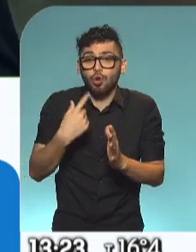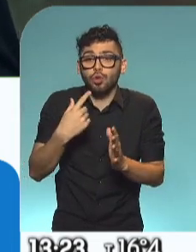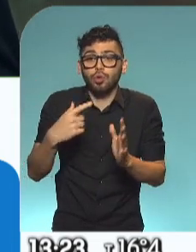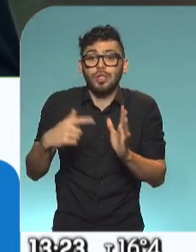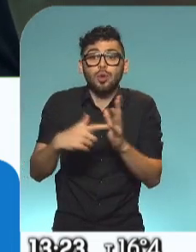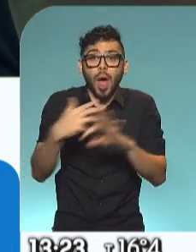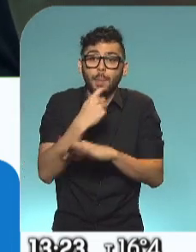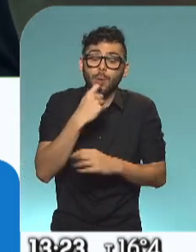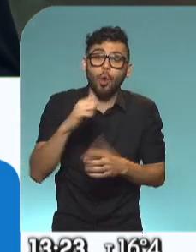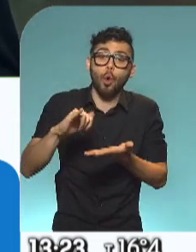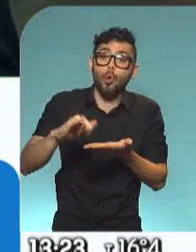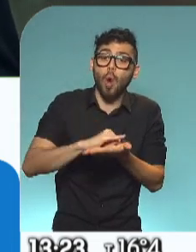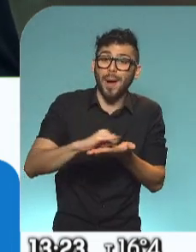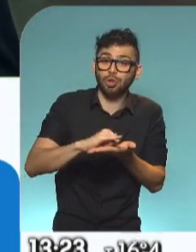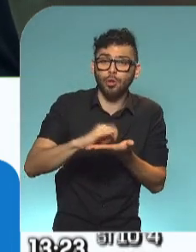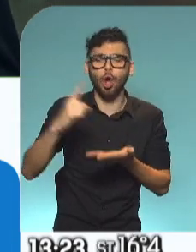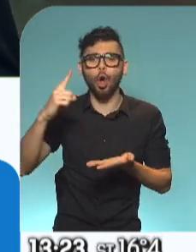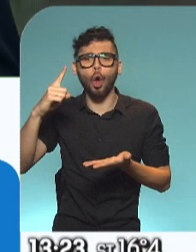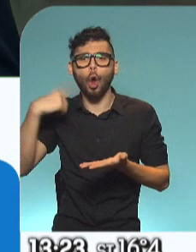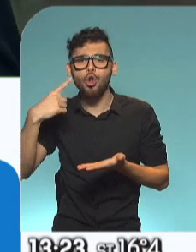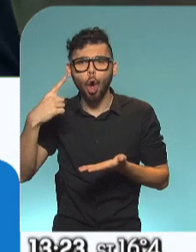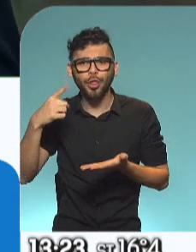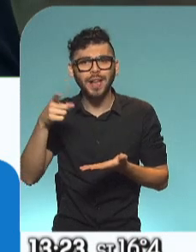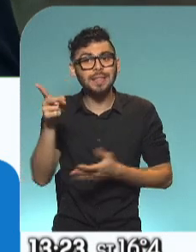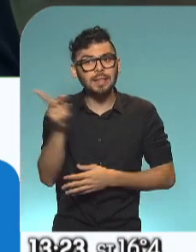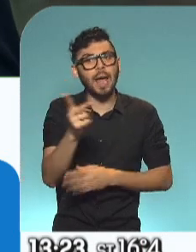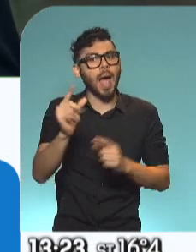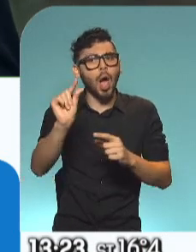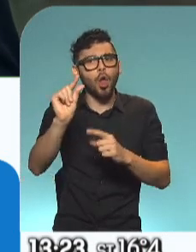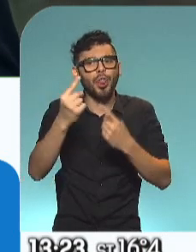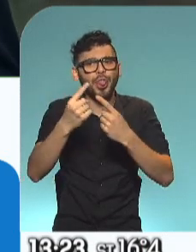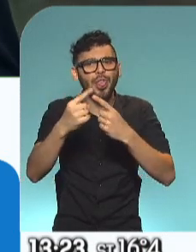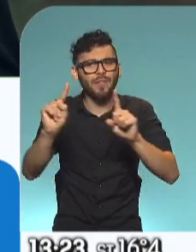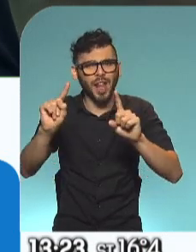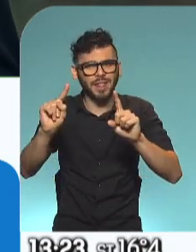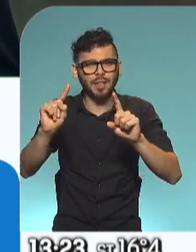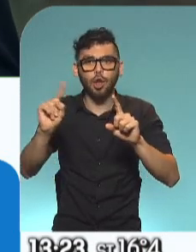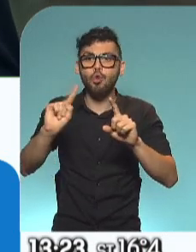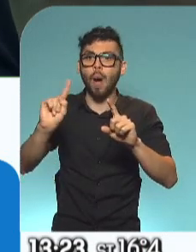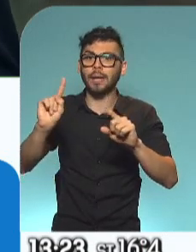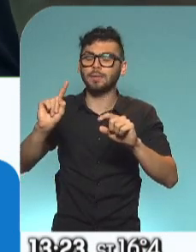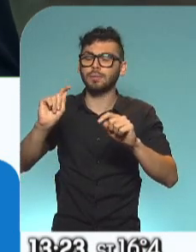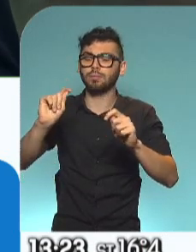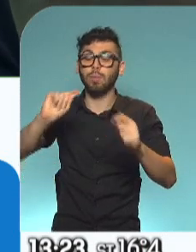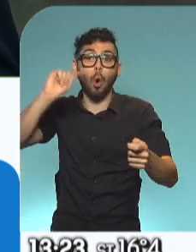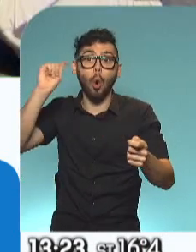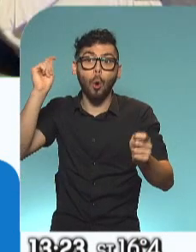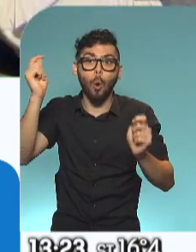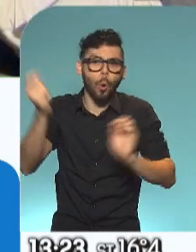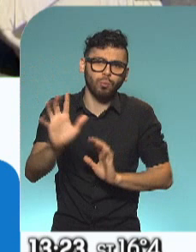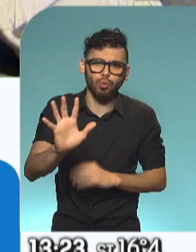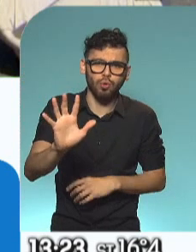y Londres, que aquí pasó algo un poco distinto. No digo que fuera una revolución, pero